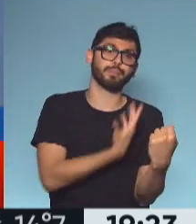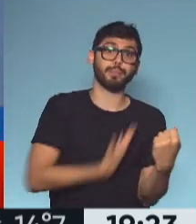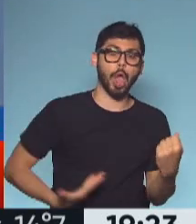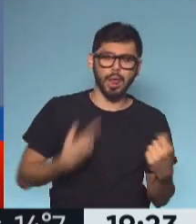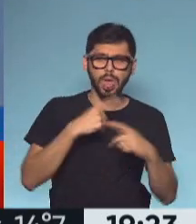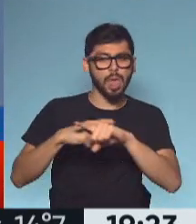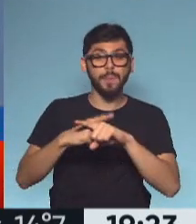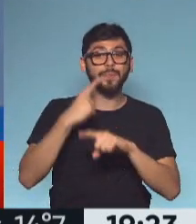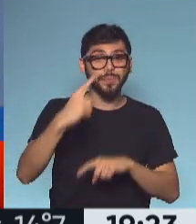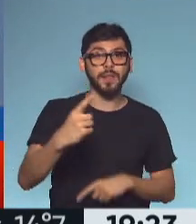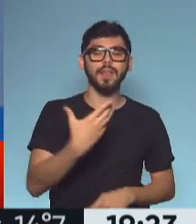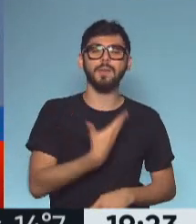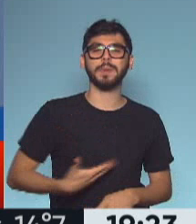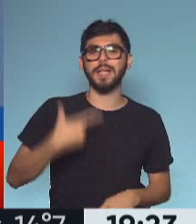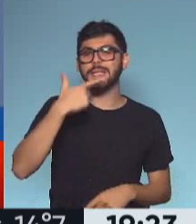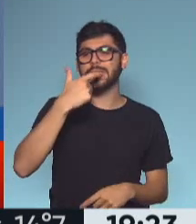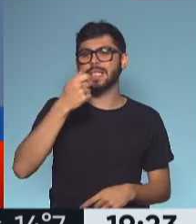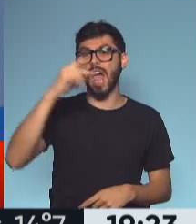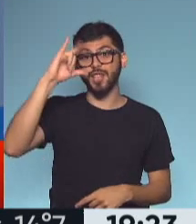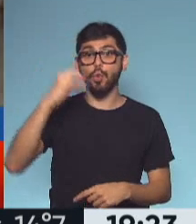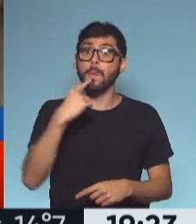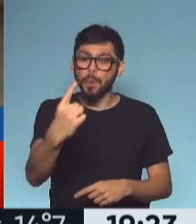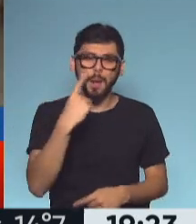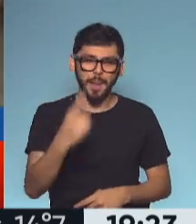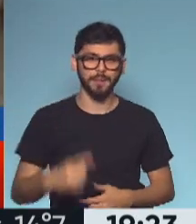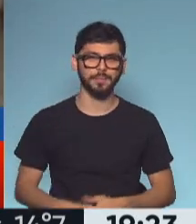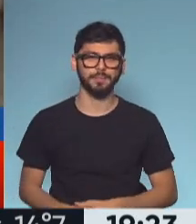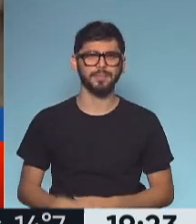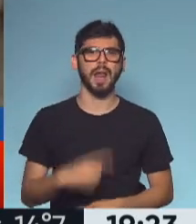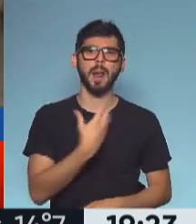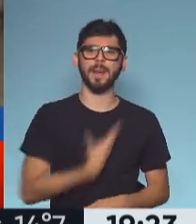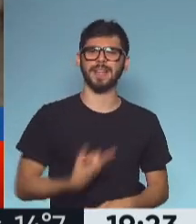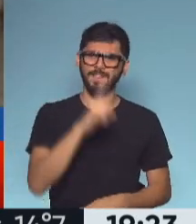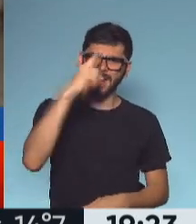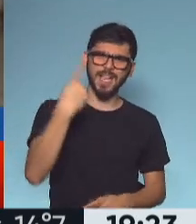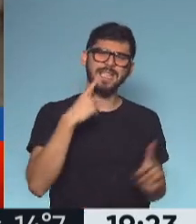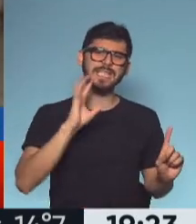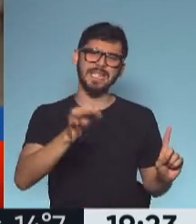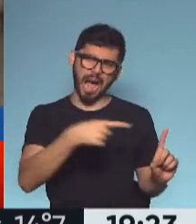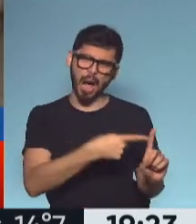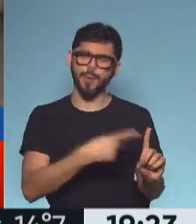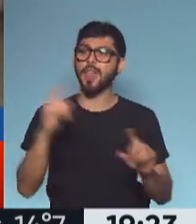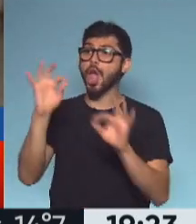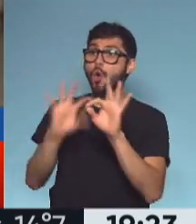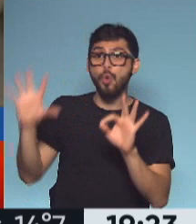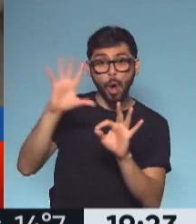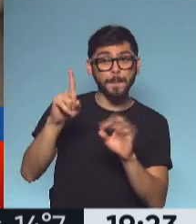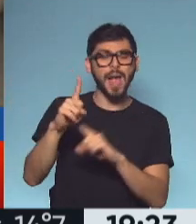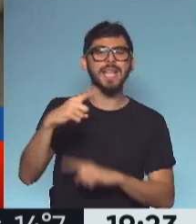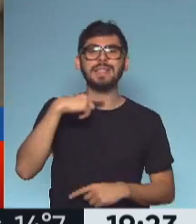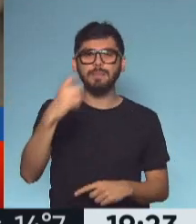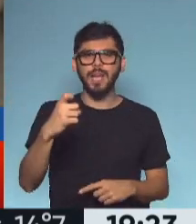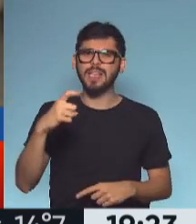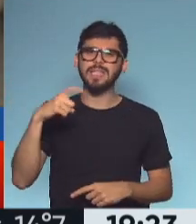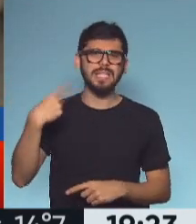lo que decía Pedro Sánchez cuando le preguntaba justamente por esto. El presidente Fernández sabe perfectamente que en el ámbito europeo España siempre